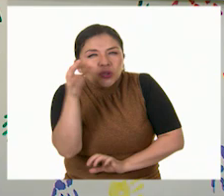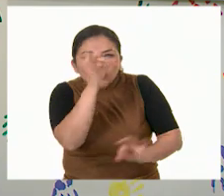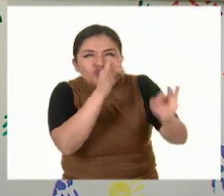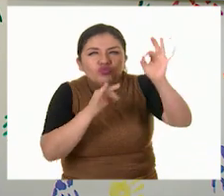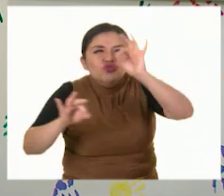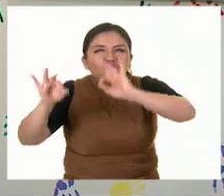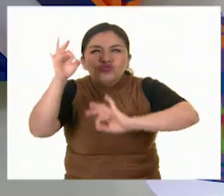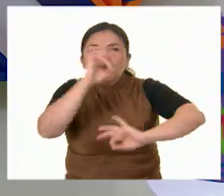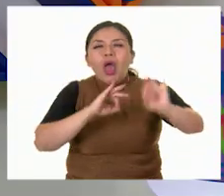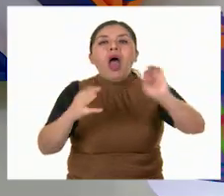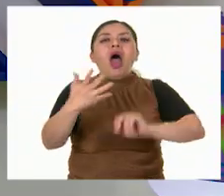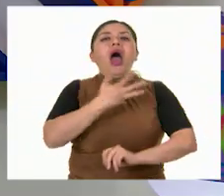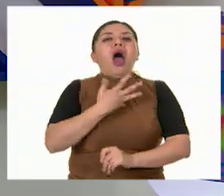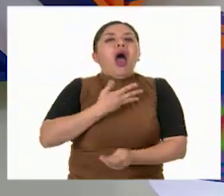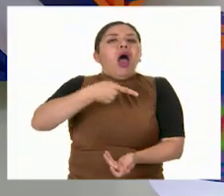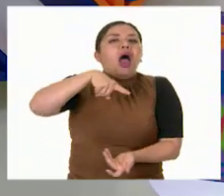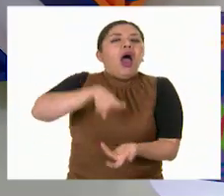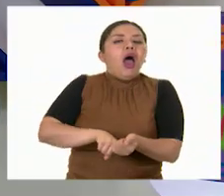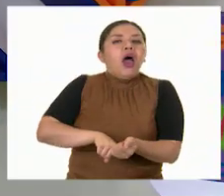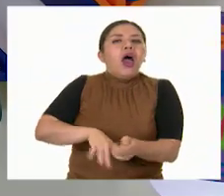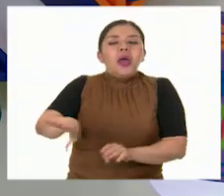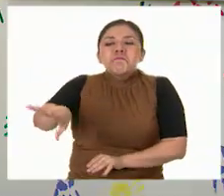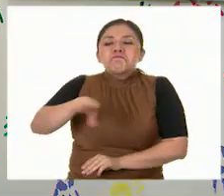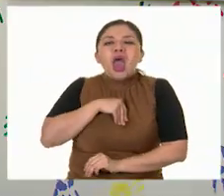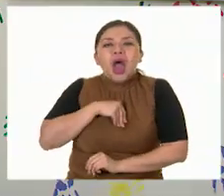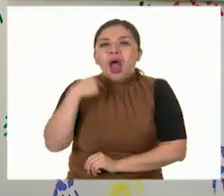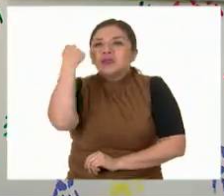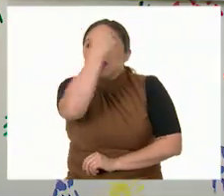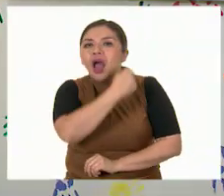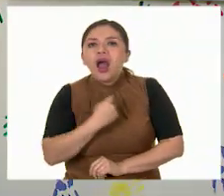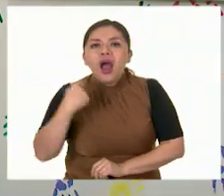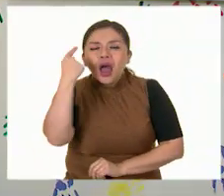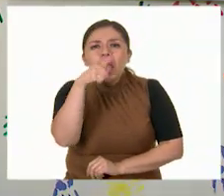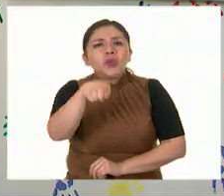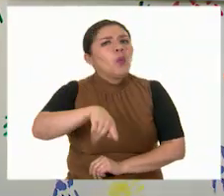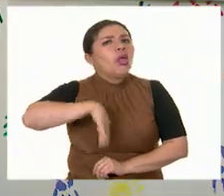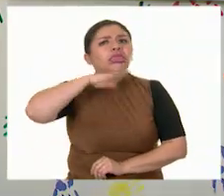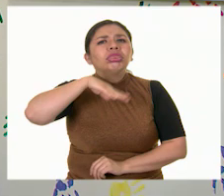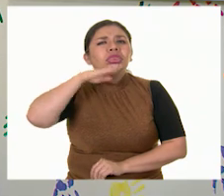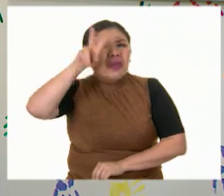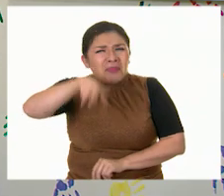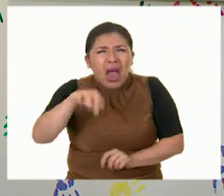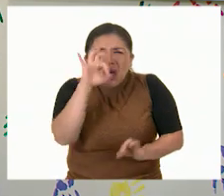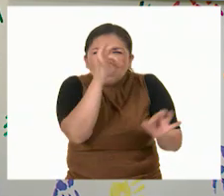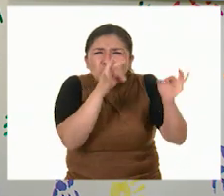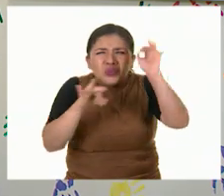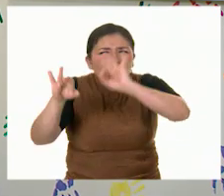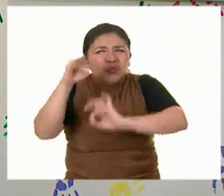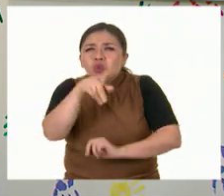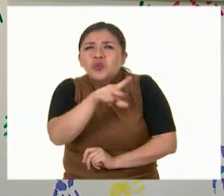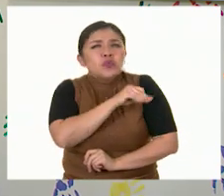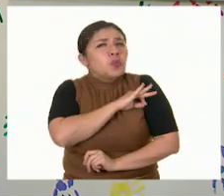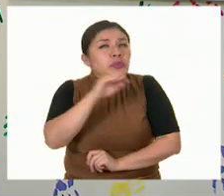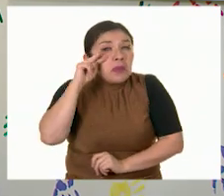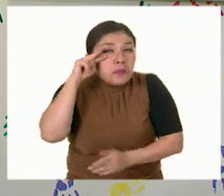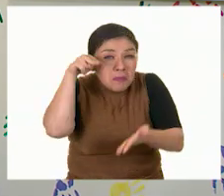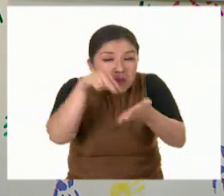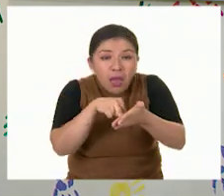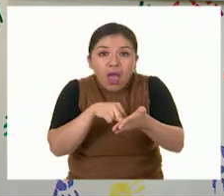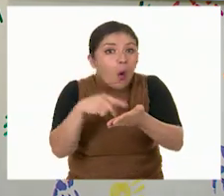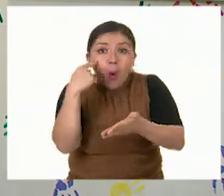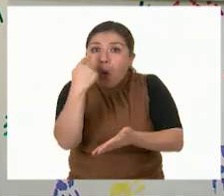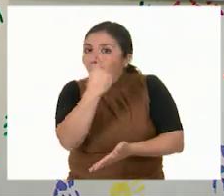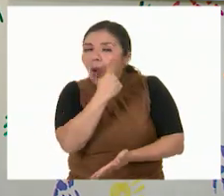llenar, pues... Ya llenamos nuestra cara y no los vemos porque son tan pequeñitos que no los percibimos con nuestro